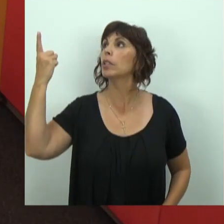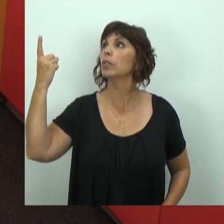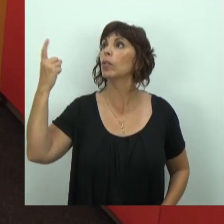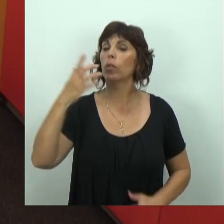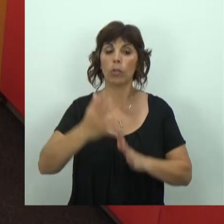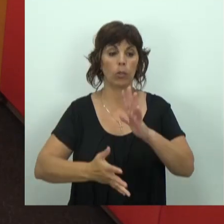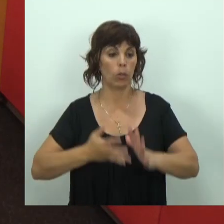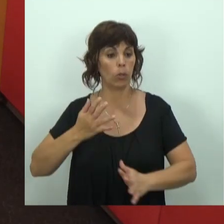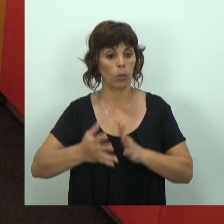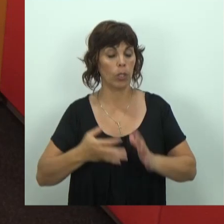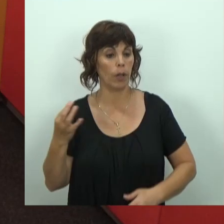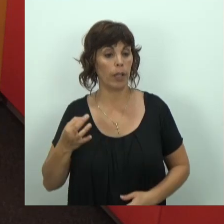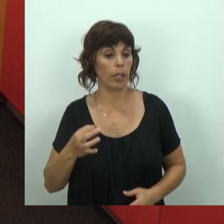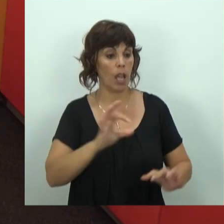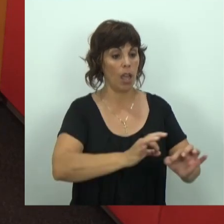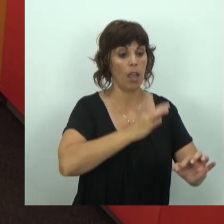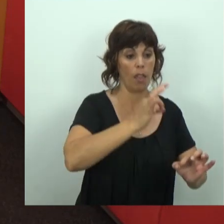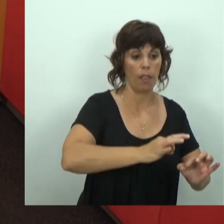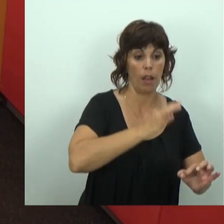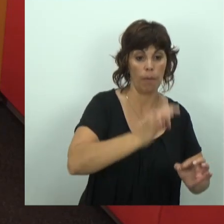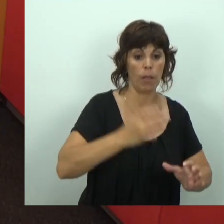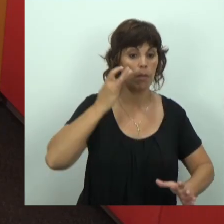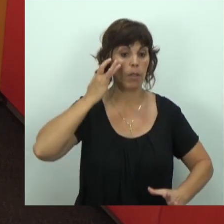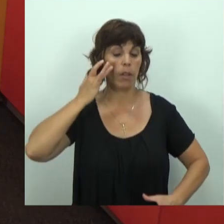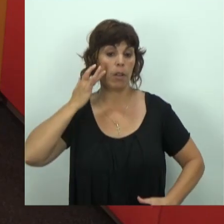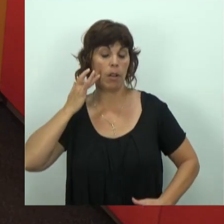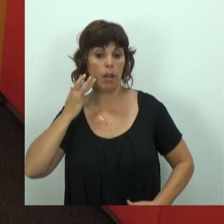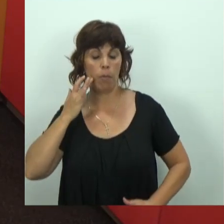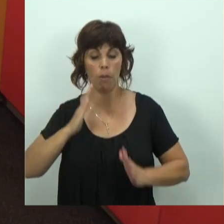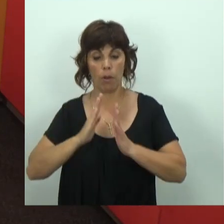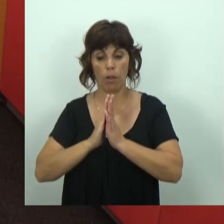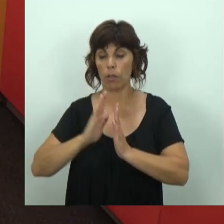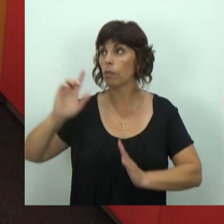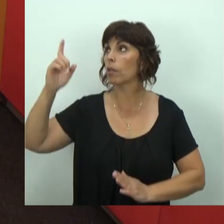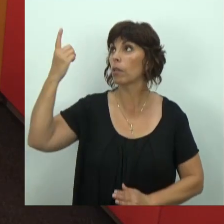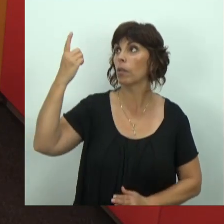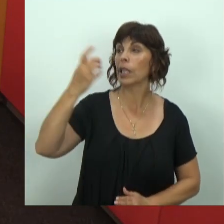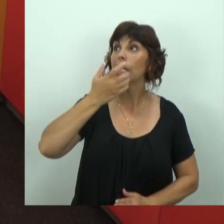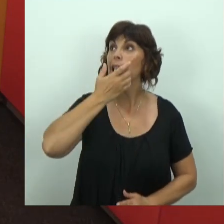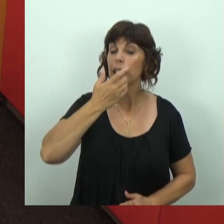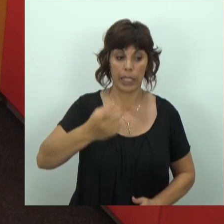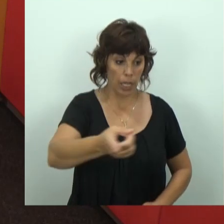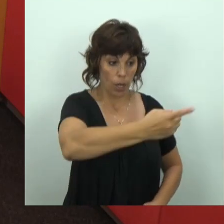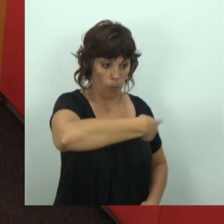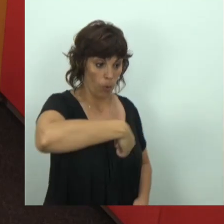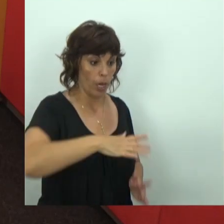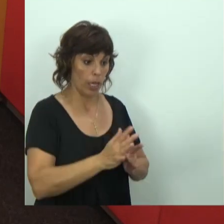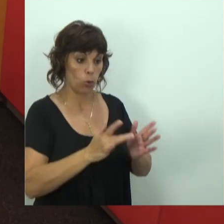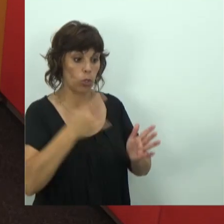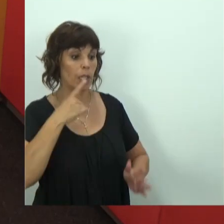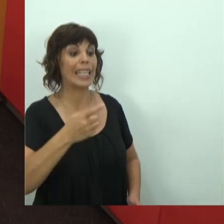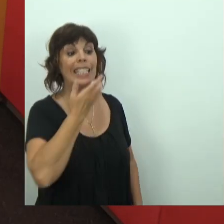limpieza, del temor de Dios, de la santidad. Y dice, si permanecéis en mí y mis palabras en